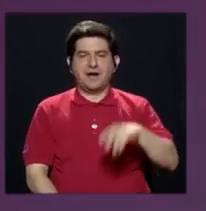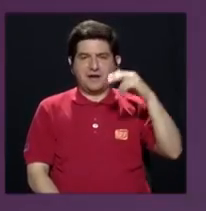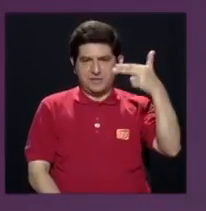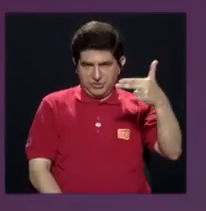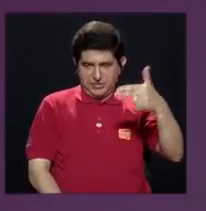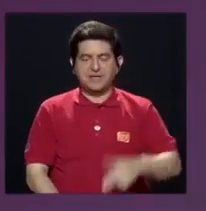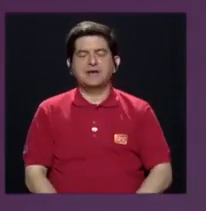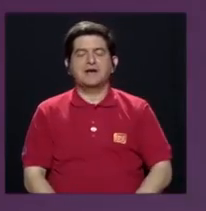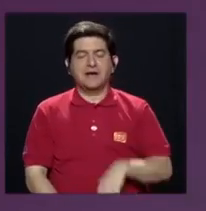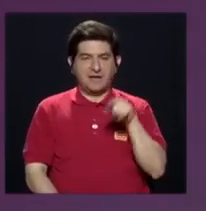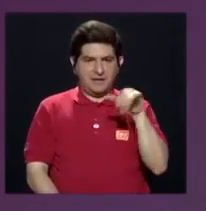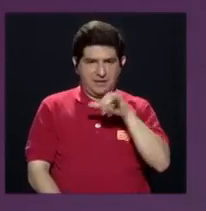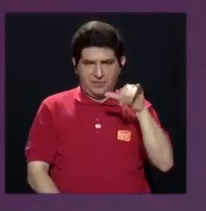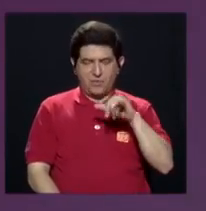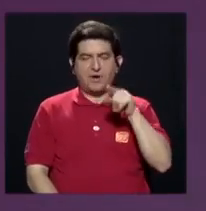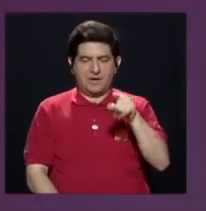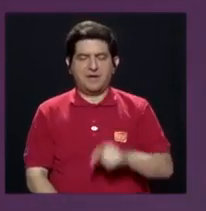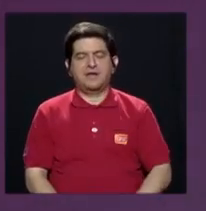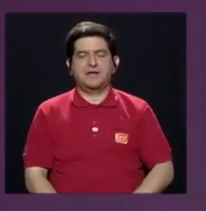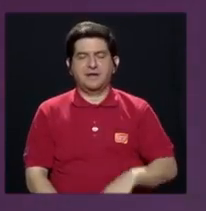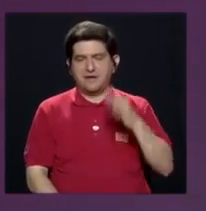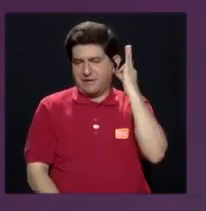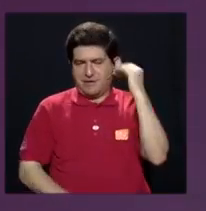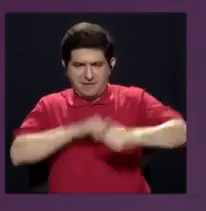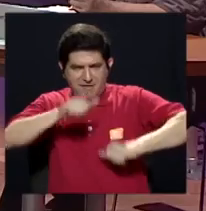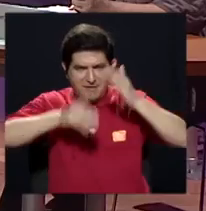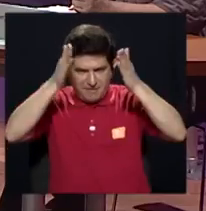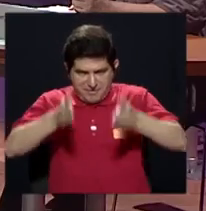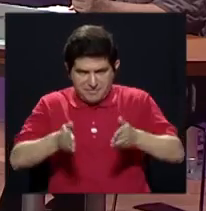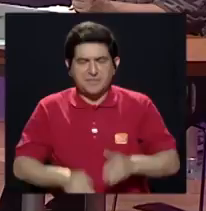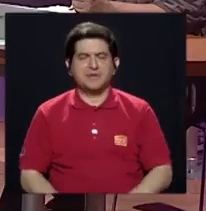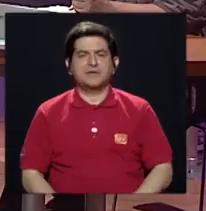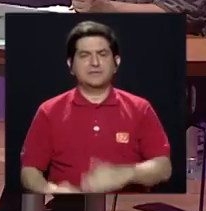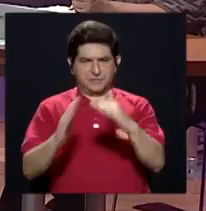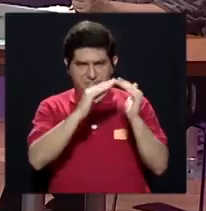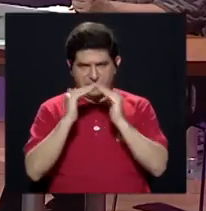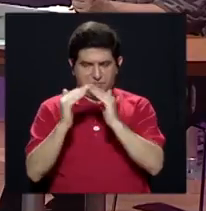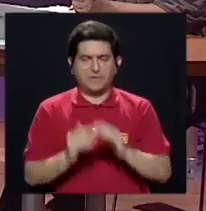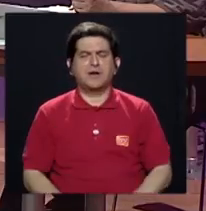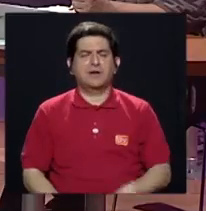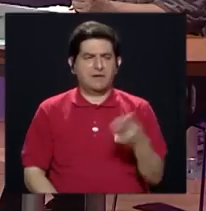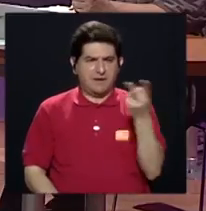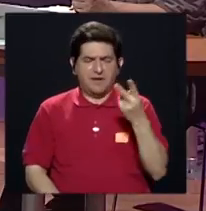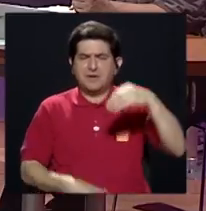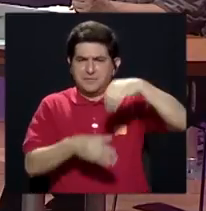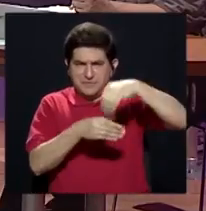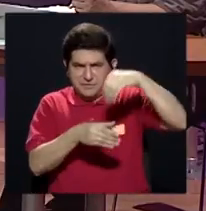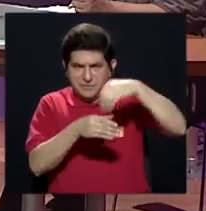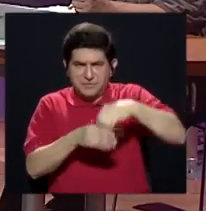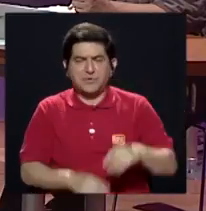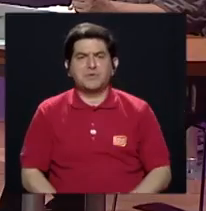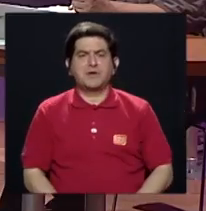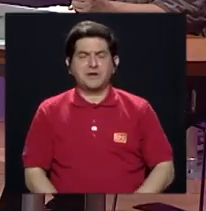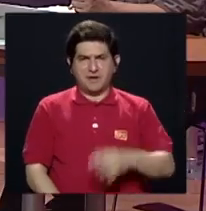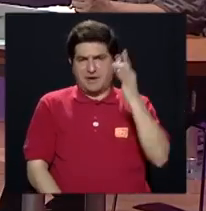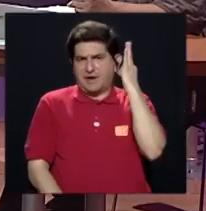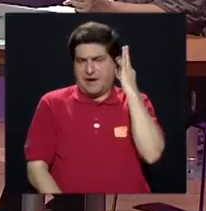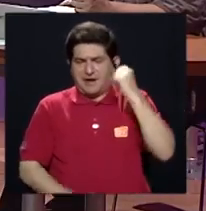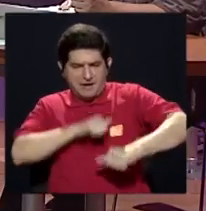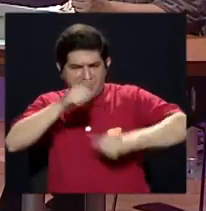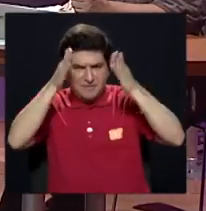comunitaria también dos mujeres que han aportado al camino del del feminismo comunitario desde